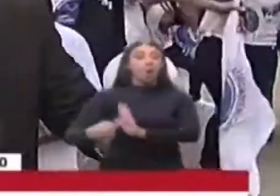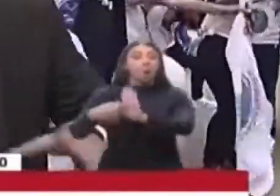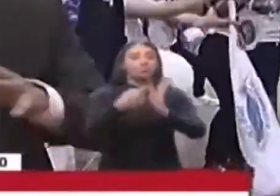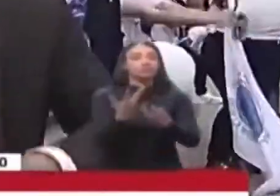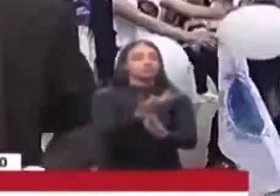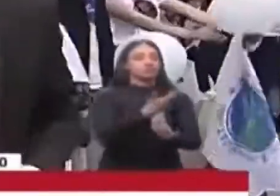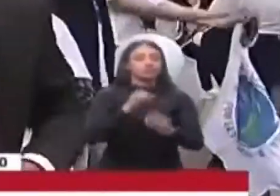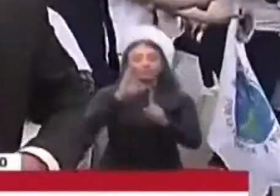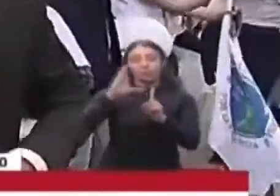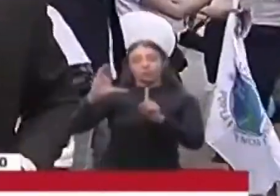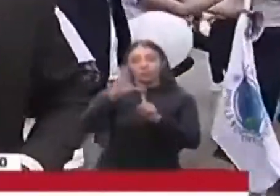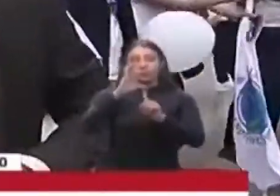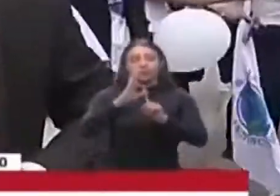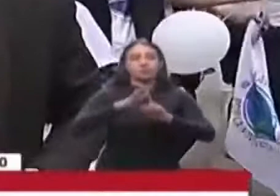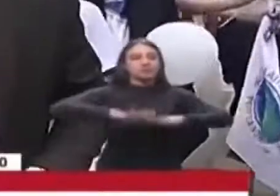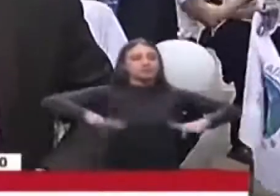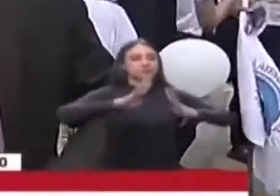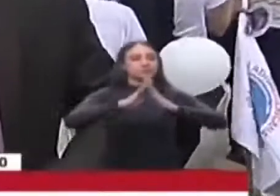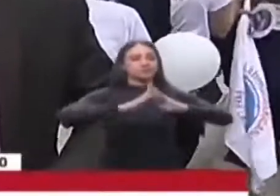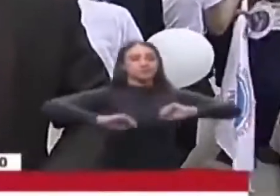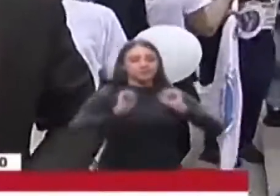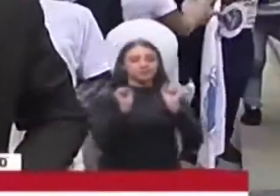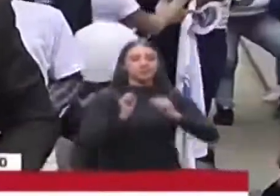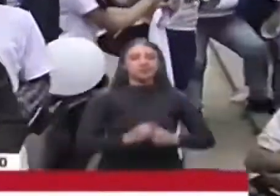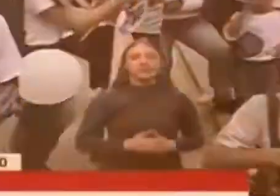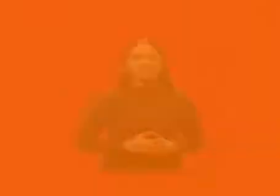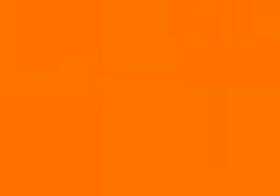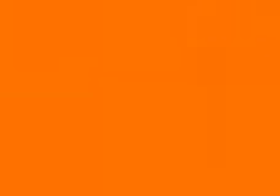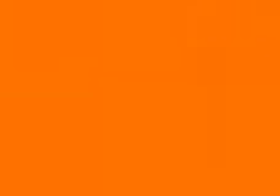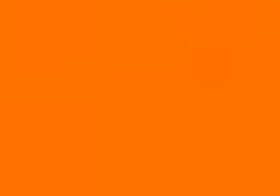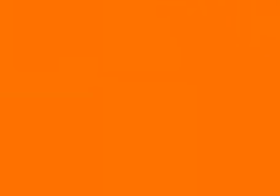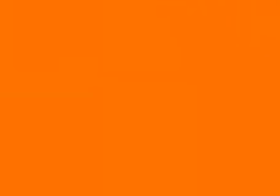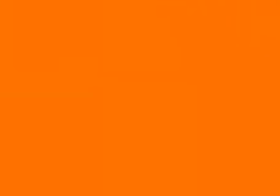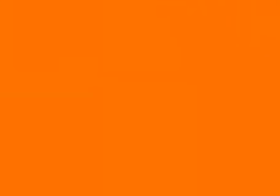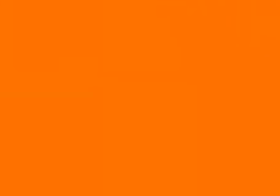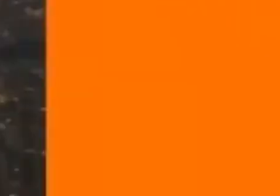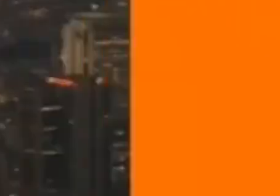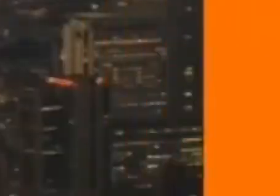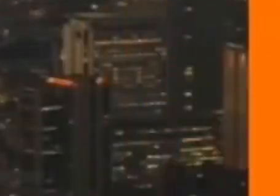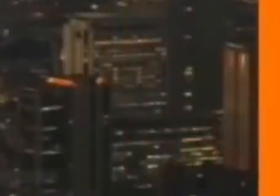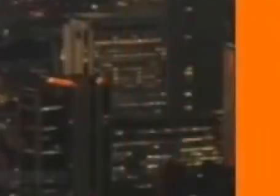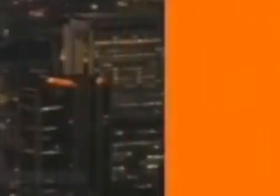y culturales en el centro de la capital de la República.